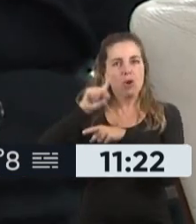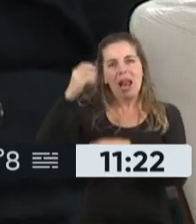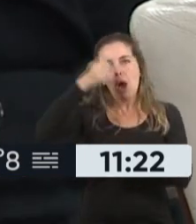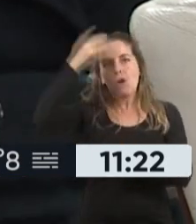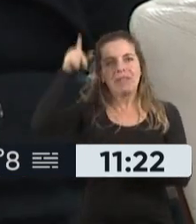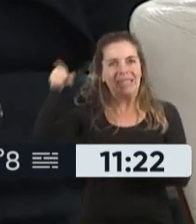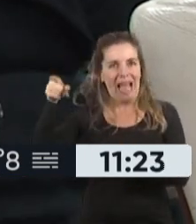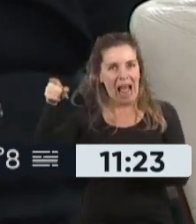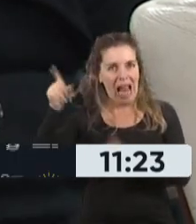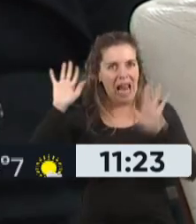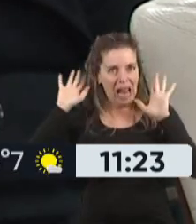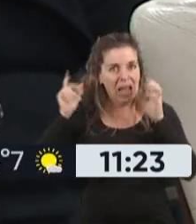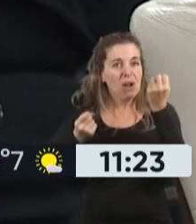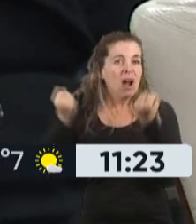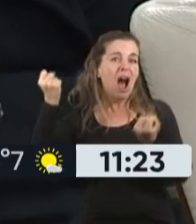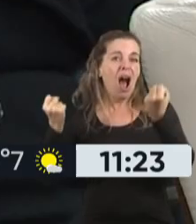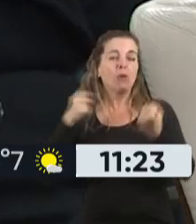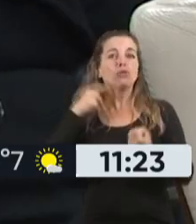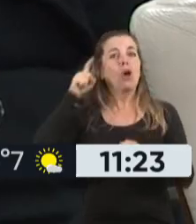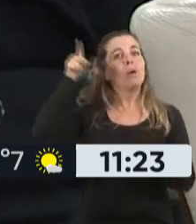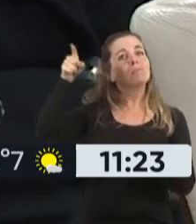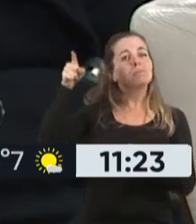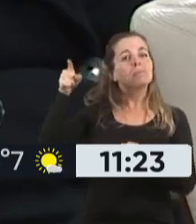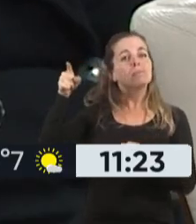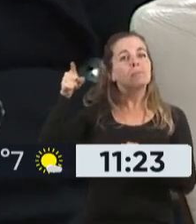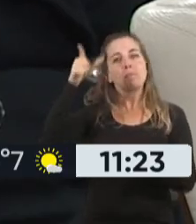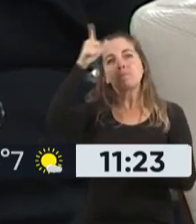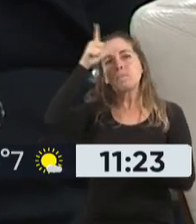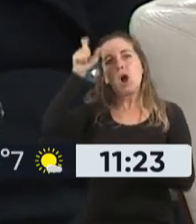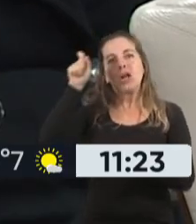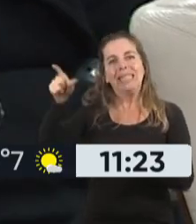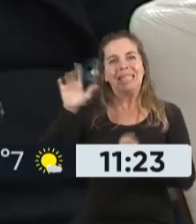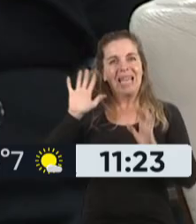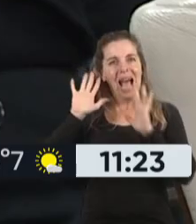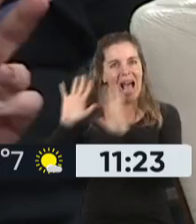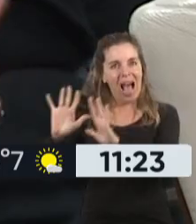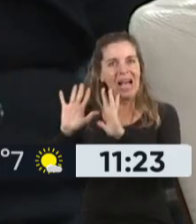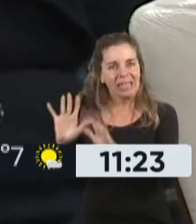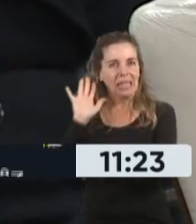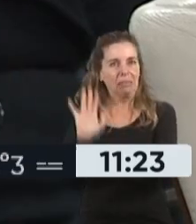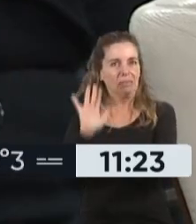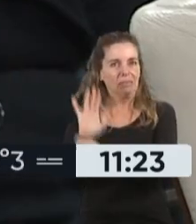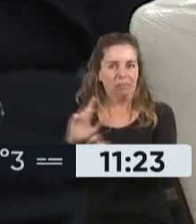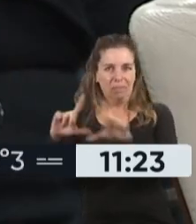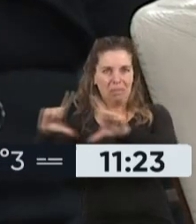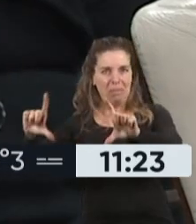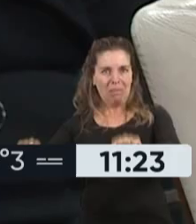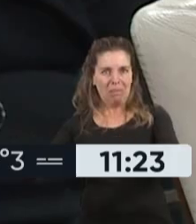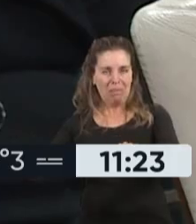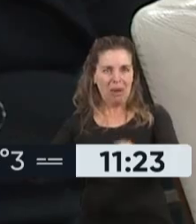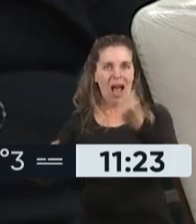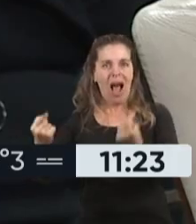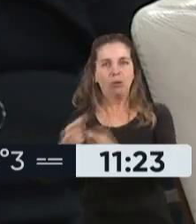oficial ni personal, sino un vehículo policial y se estaba marcando una matrícula de un vehículo